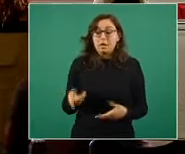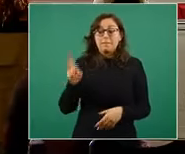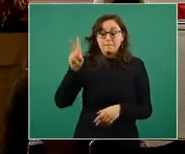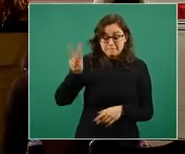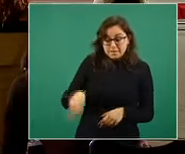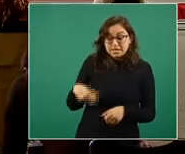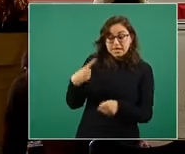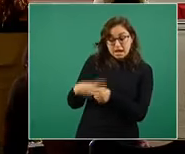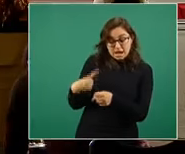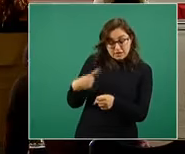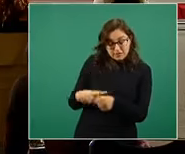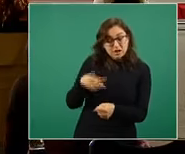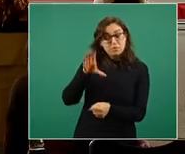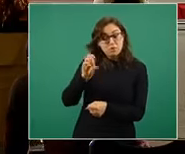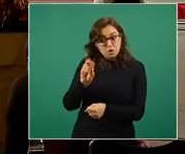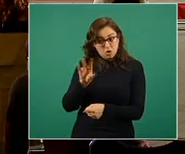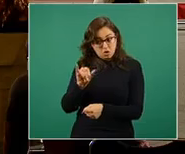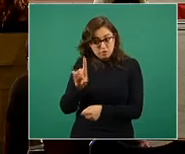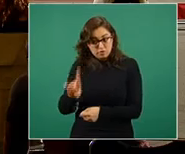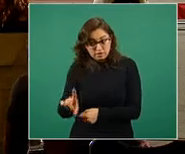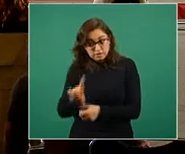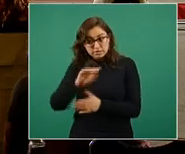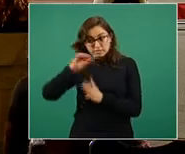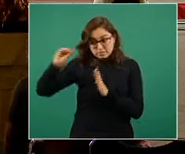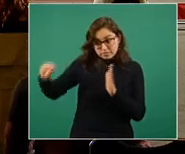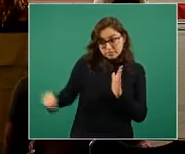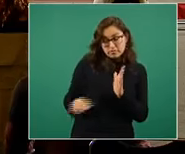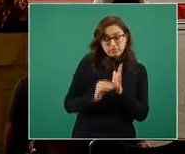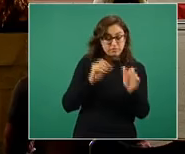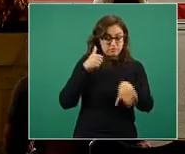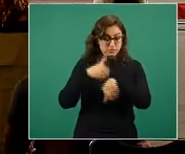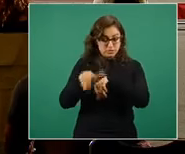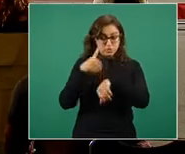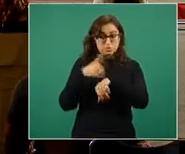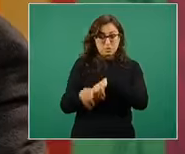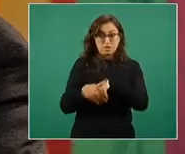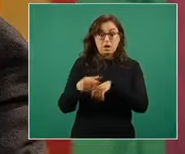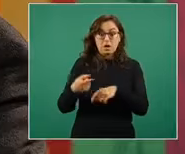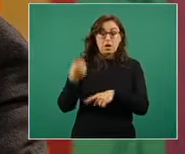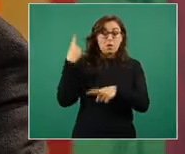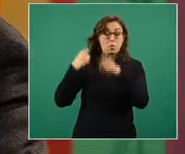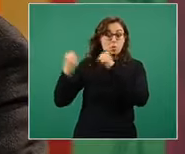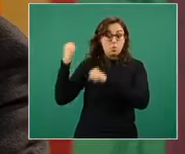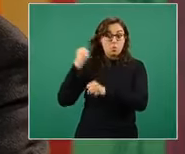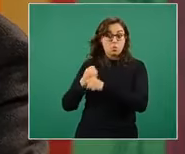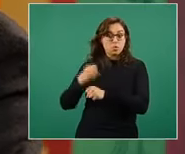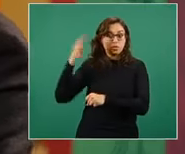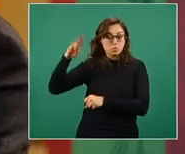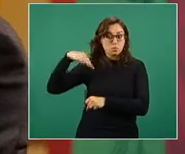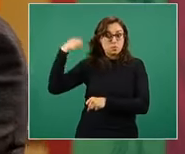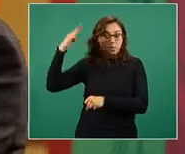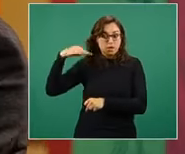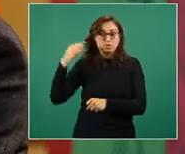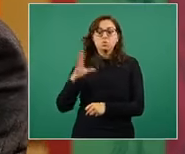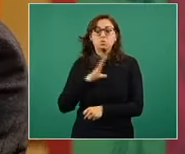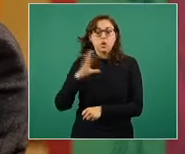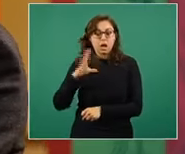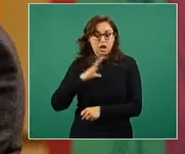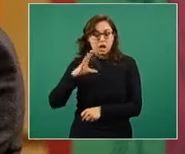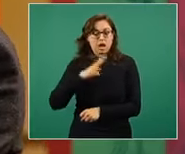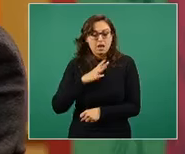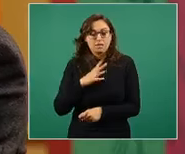código de la clasificación internacional de enfermedades desde marzo del año pasado. Entonces, este código,